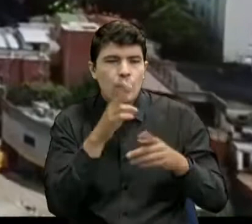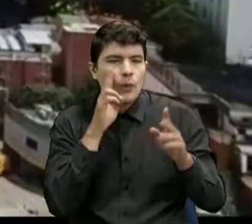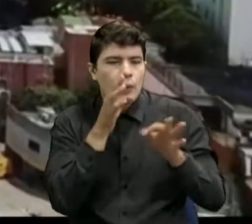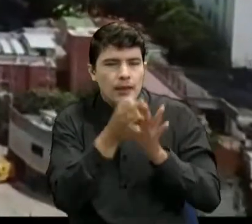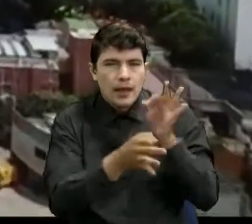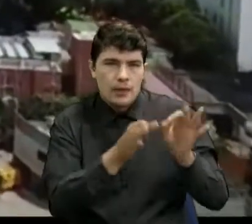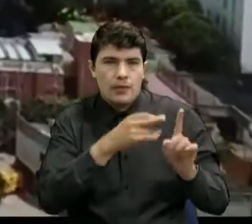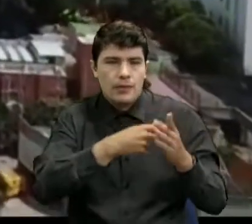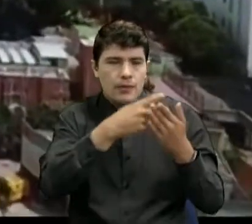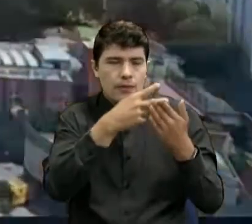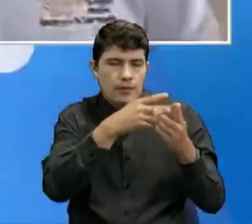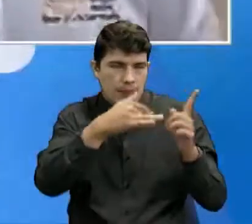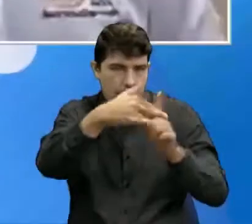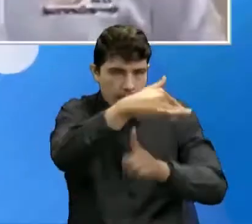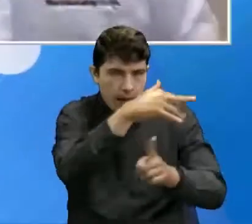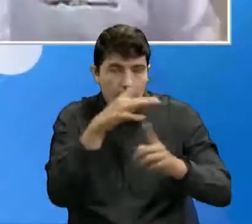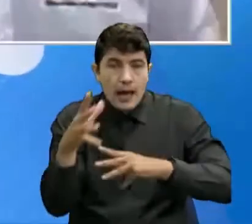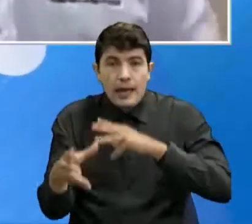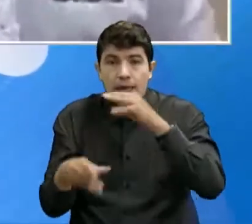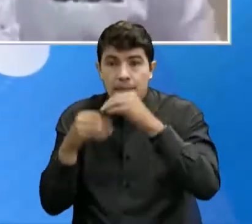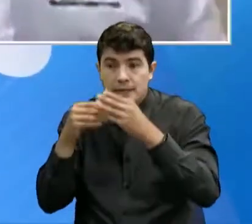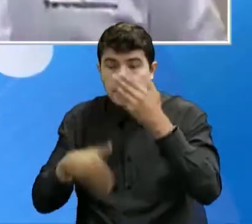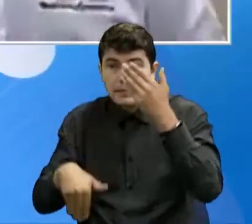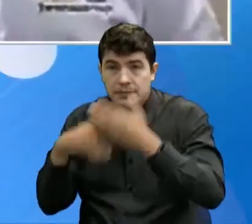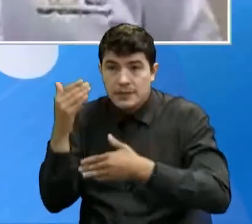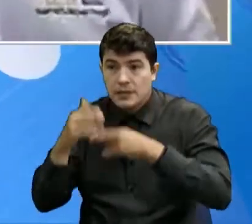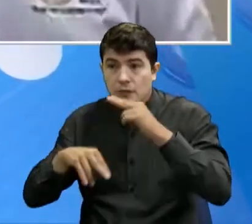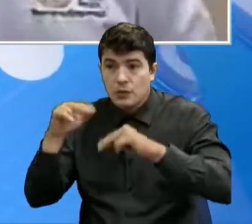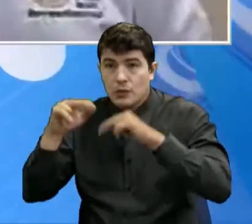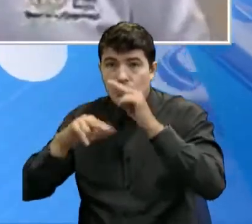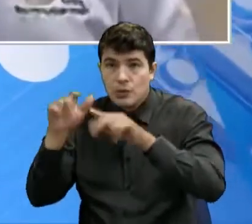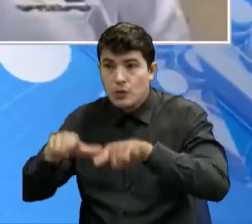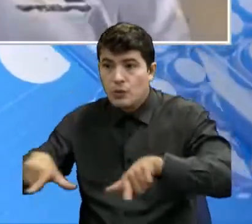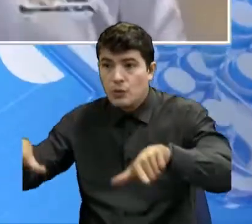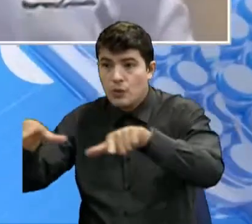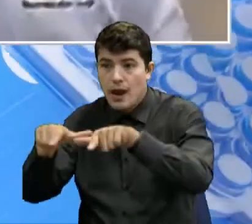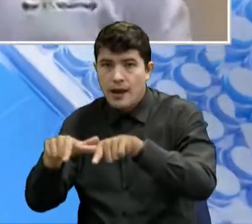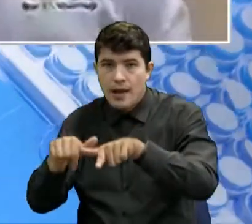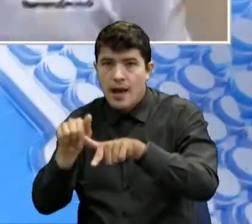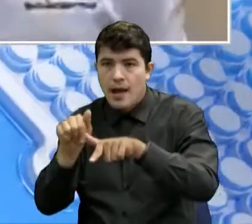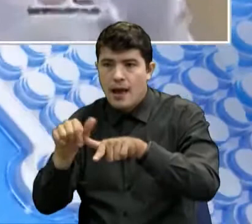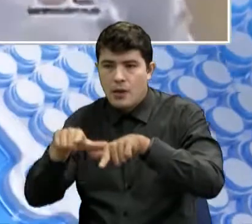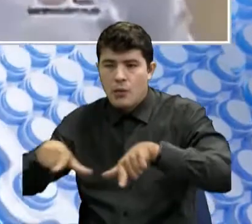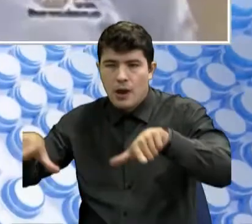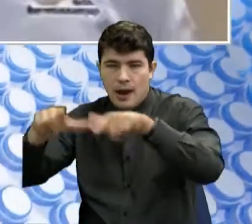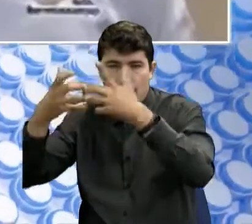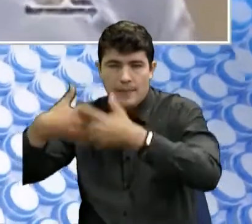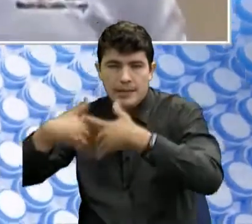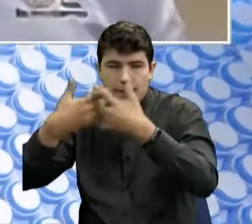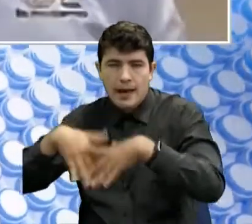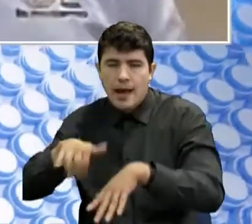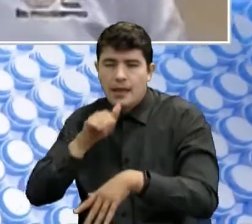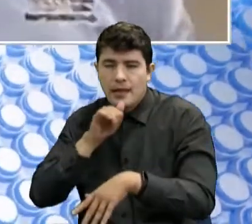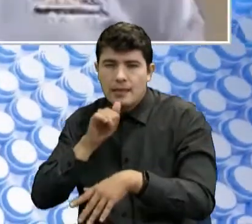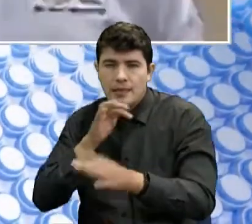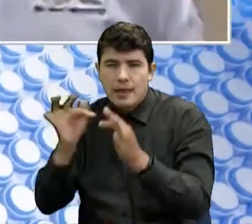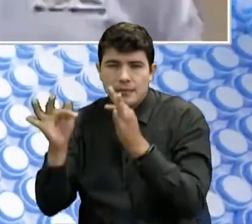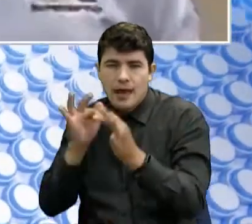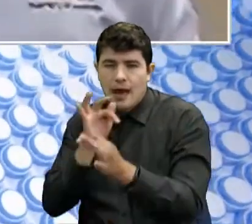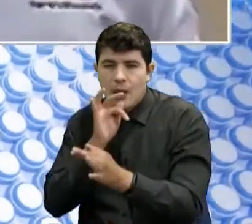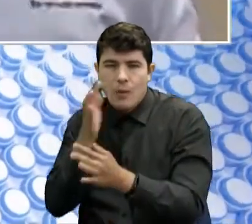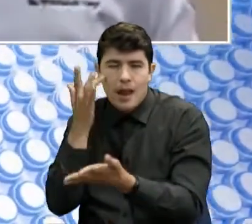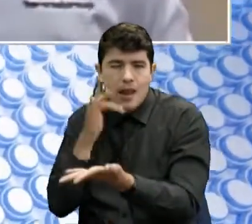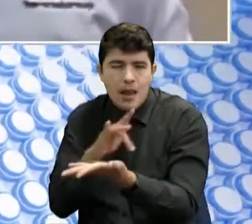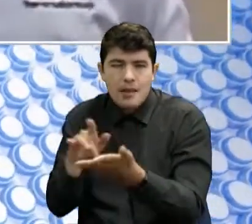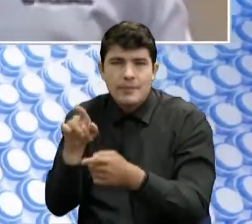planta de tratamiento de aguas residuales de Barranca Bermeja, una obra de 170.000 millones de pesos que ya está en ejecución. Alcalde, usted lo mencionaba al